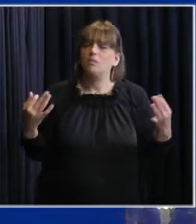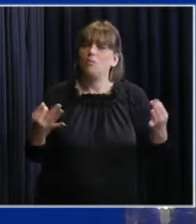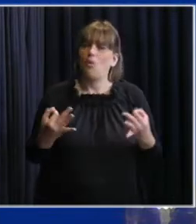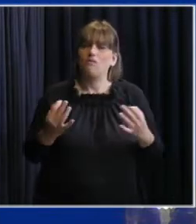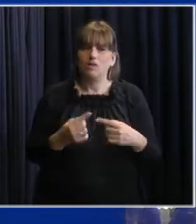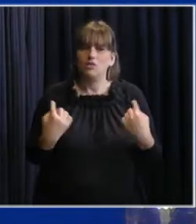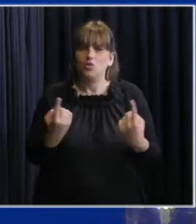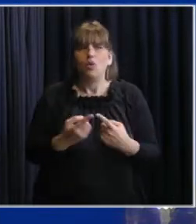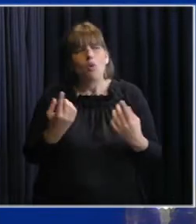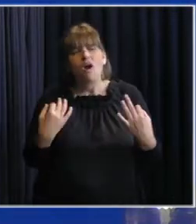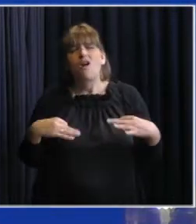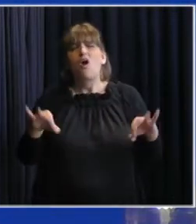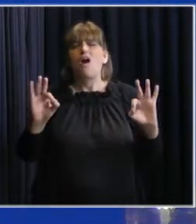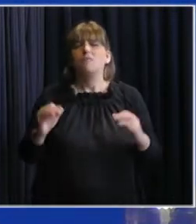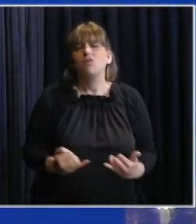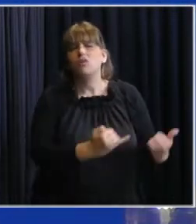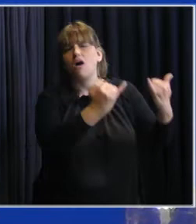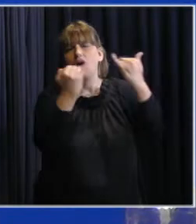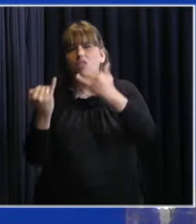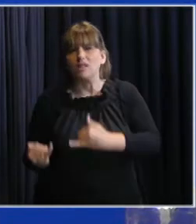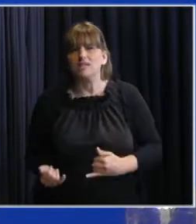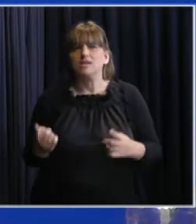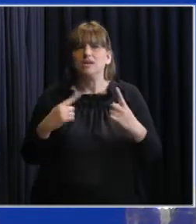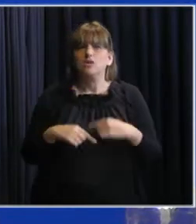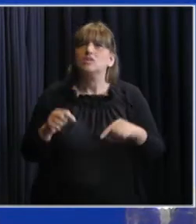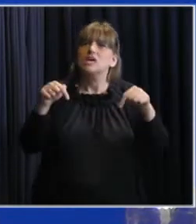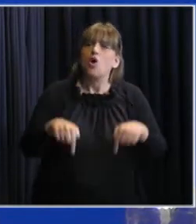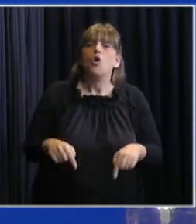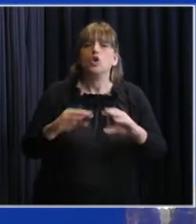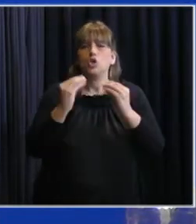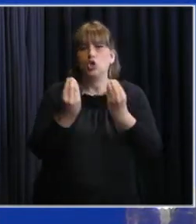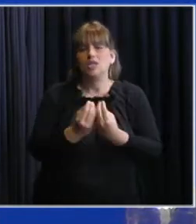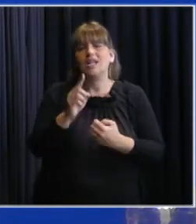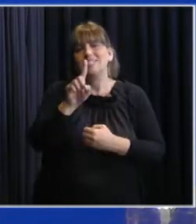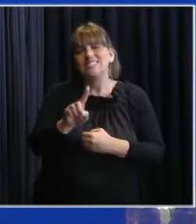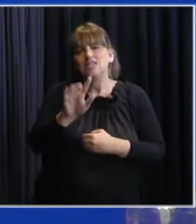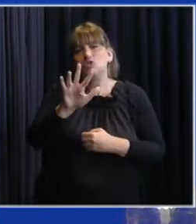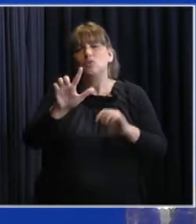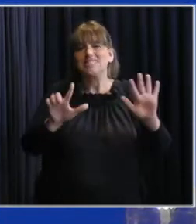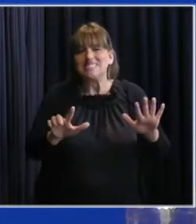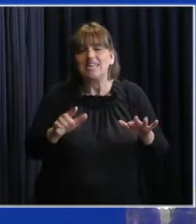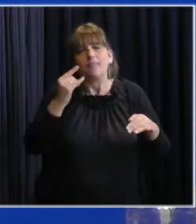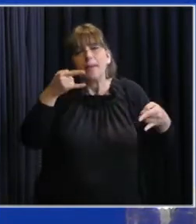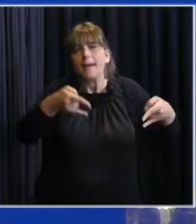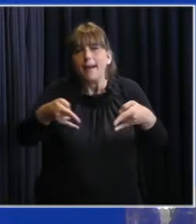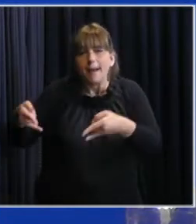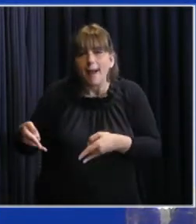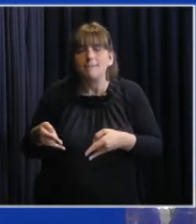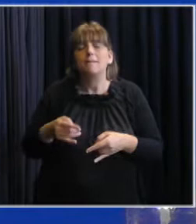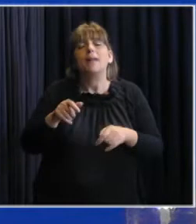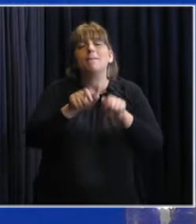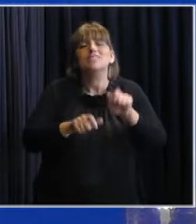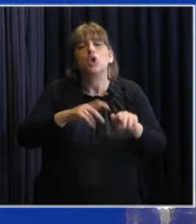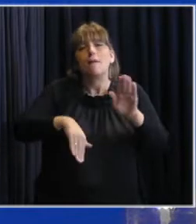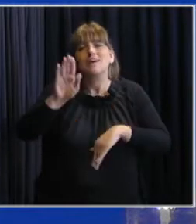pueden estar con mucha comodidad todo el día en el día de hoy tenemos 157 cupos para personas mayores de